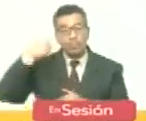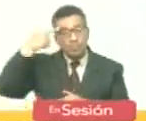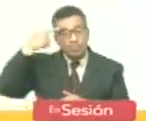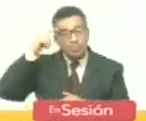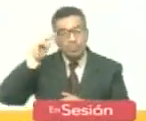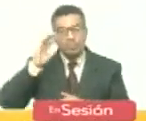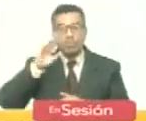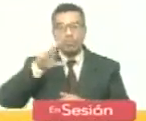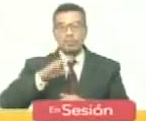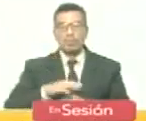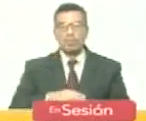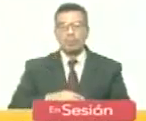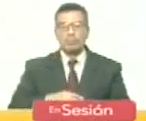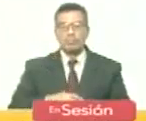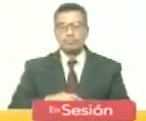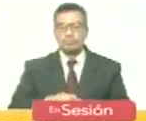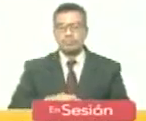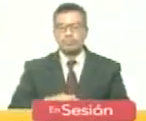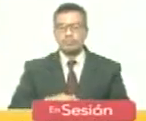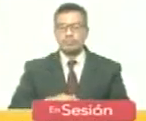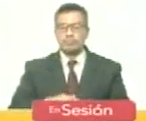Supuestamente,